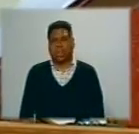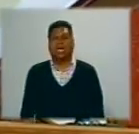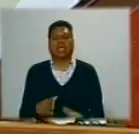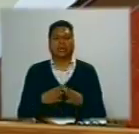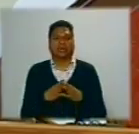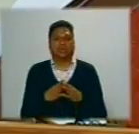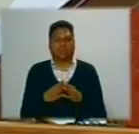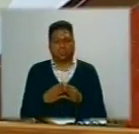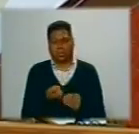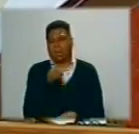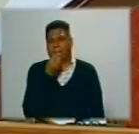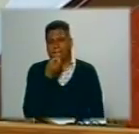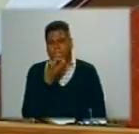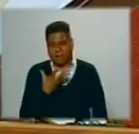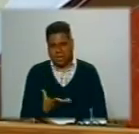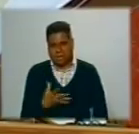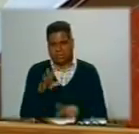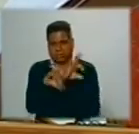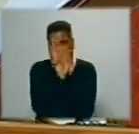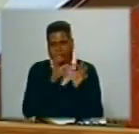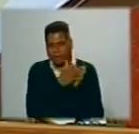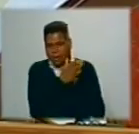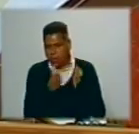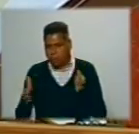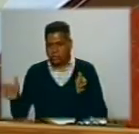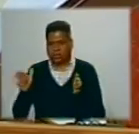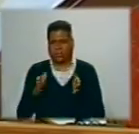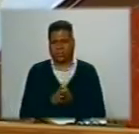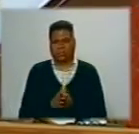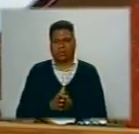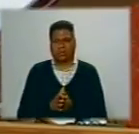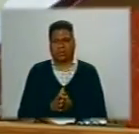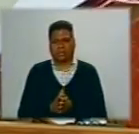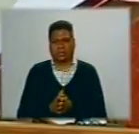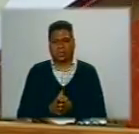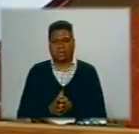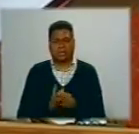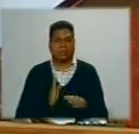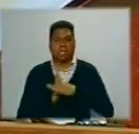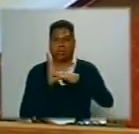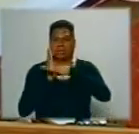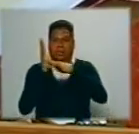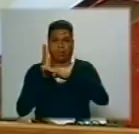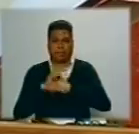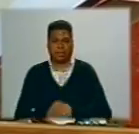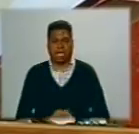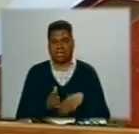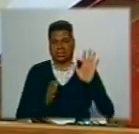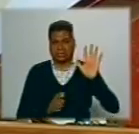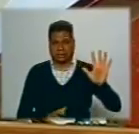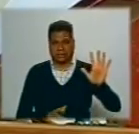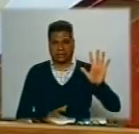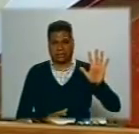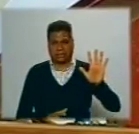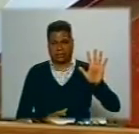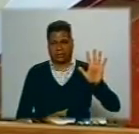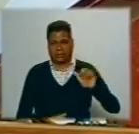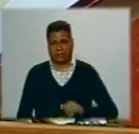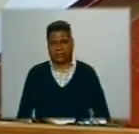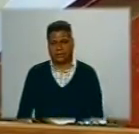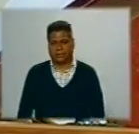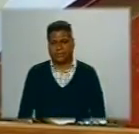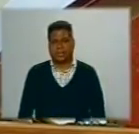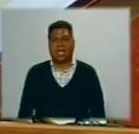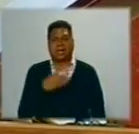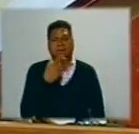forma continua, regular, eficaz, eficiente e ininterrumpida. 5. A recibir un trato en condiciones